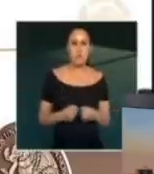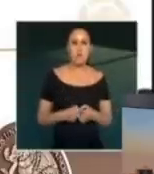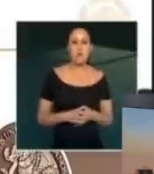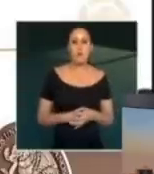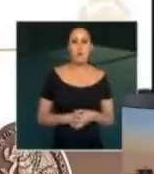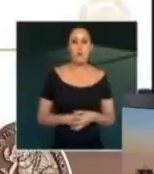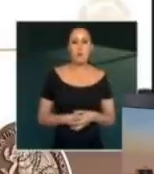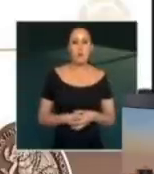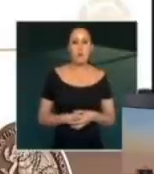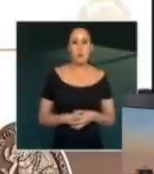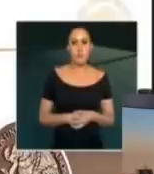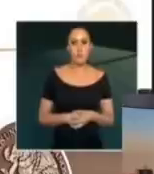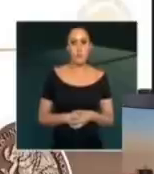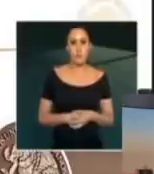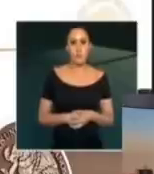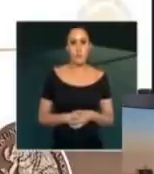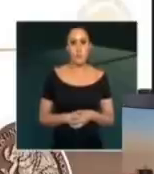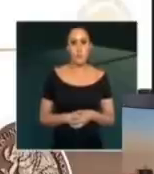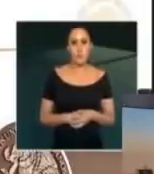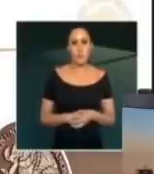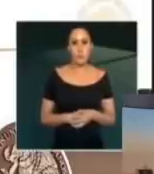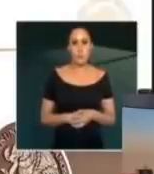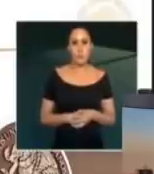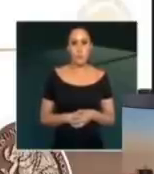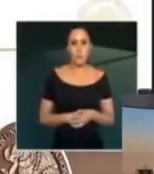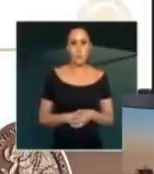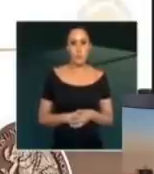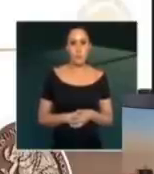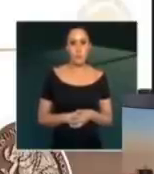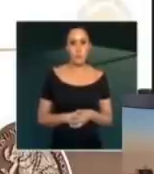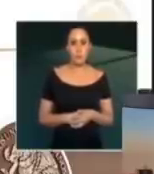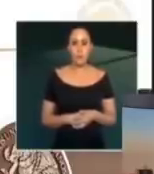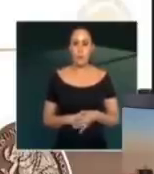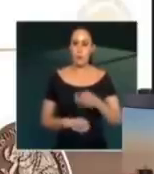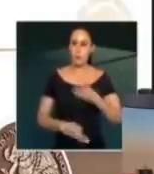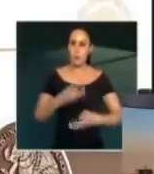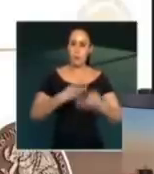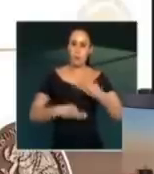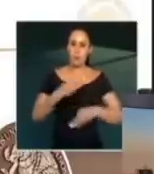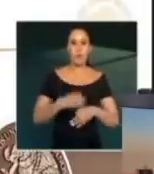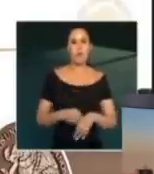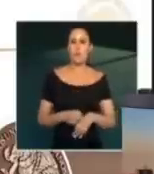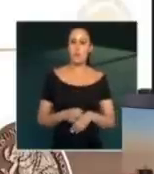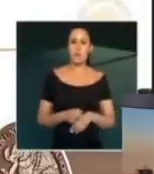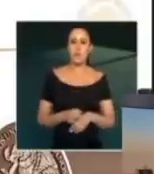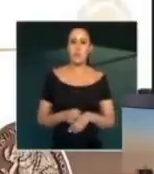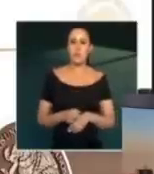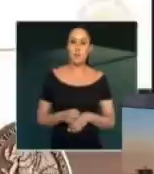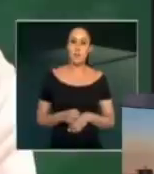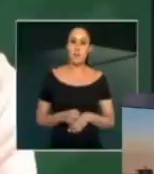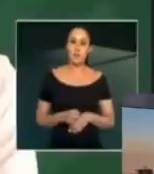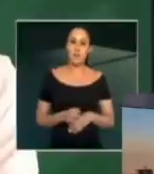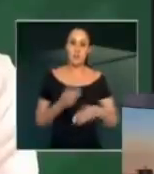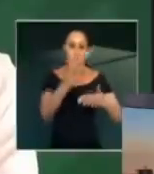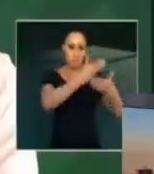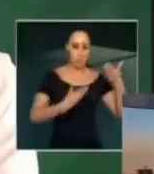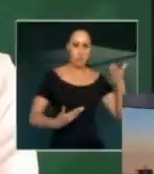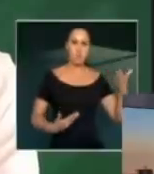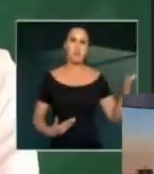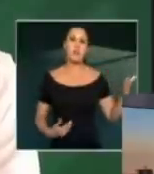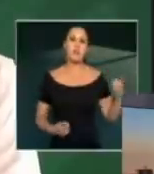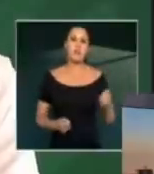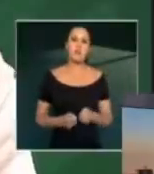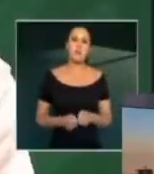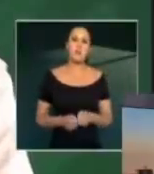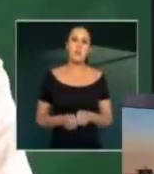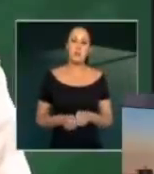con todas las circunstancias. contextualizando bien,